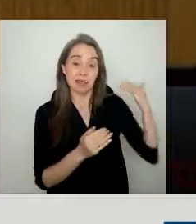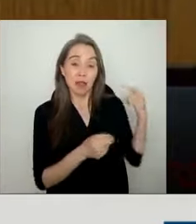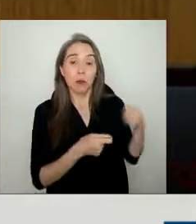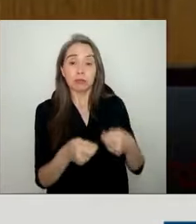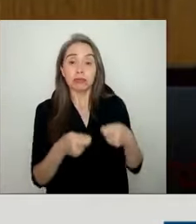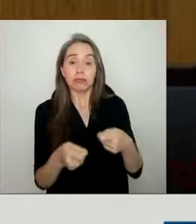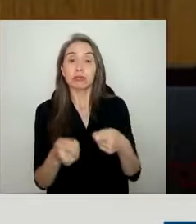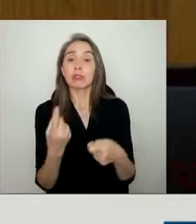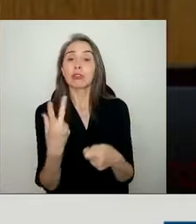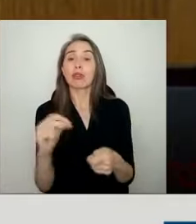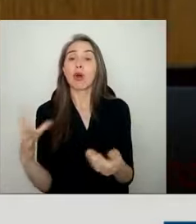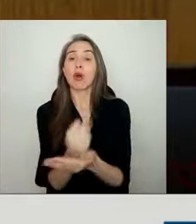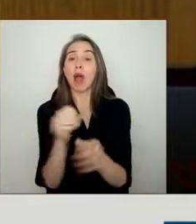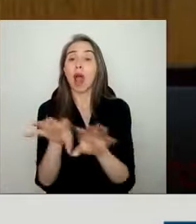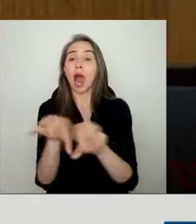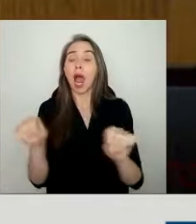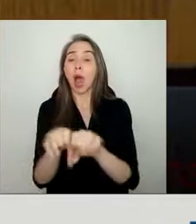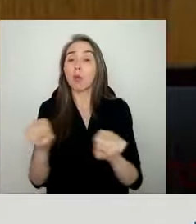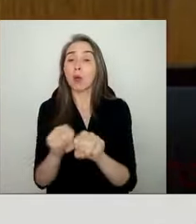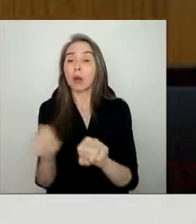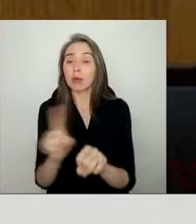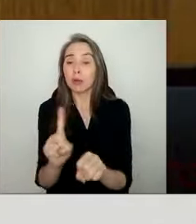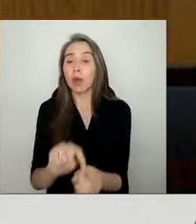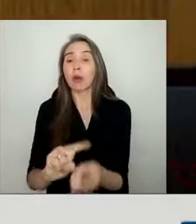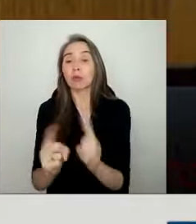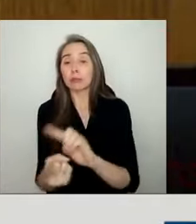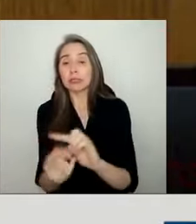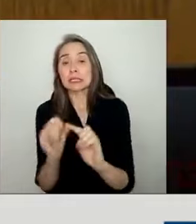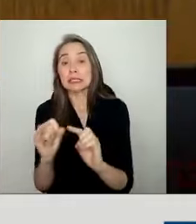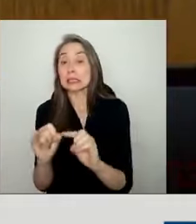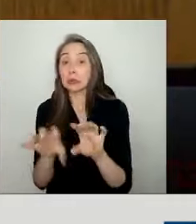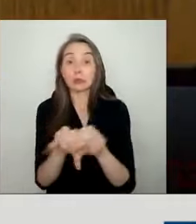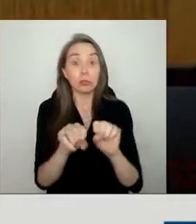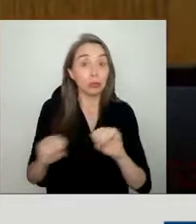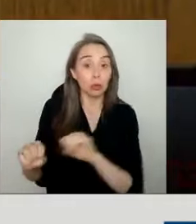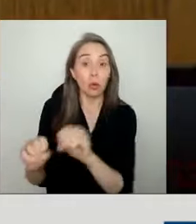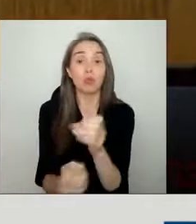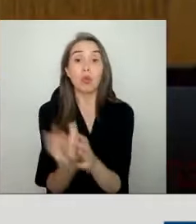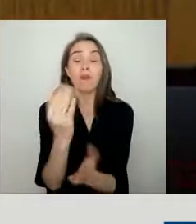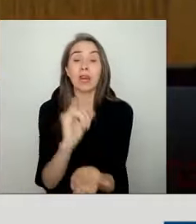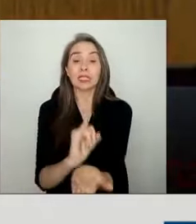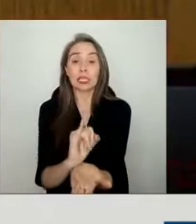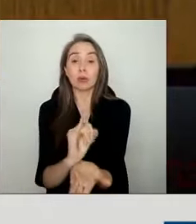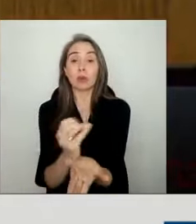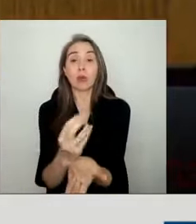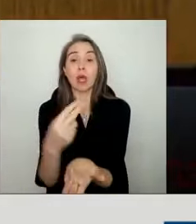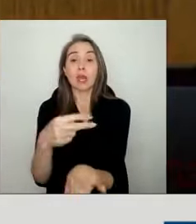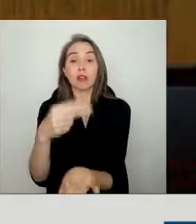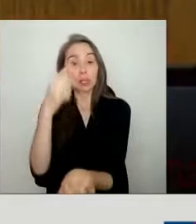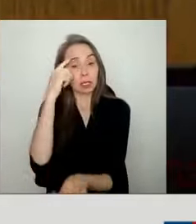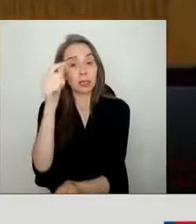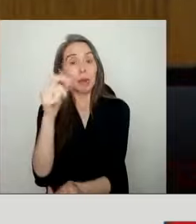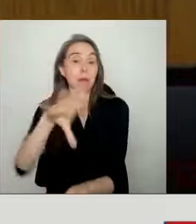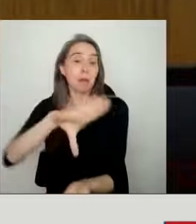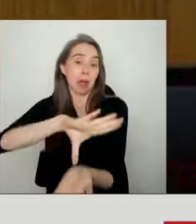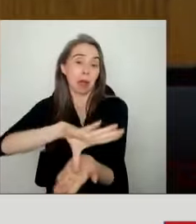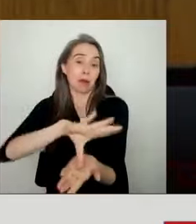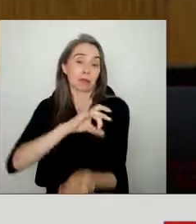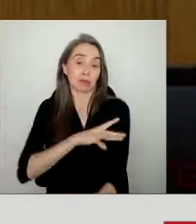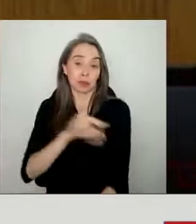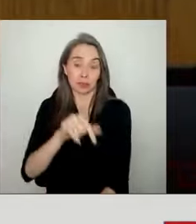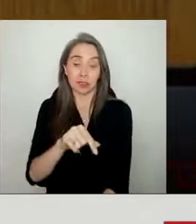institucionalidad que finalmente Ahora sí se está logrando eh eso es una una buena noticia para el país porque como se decía en varias de las